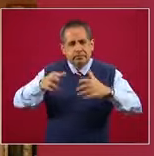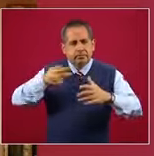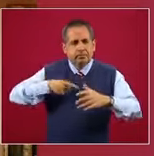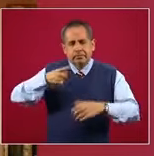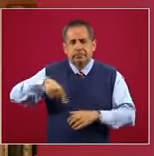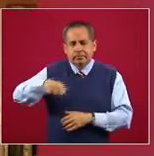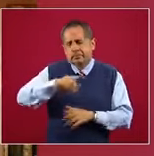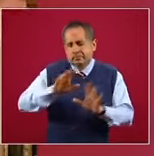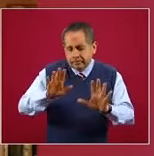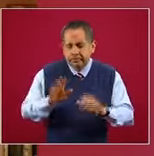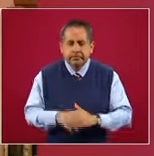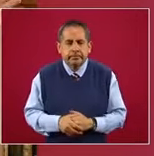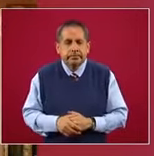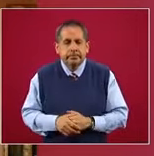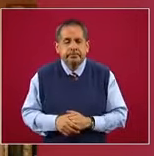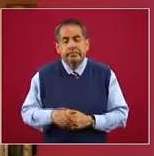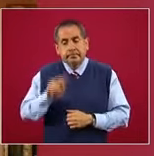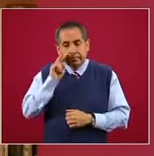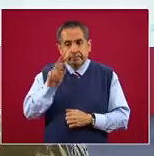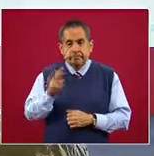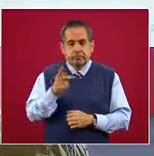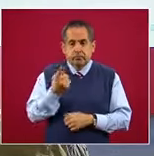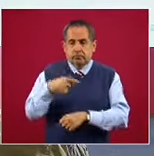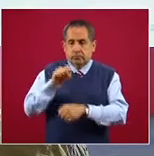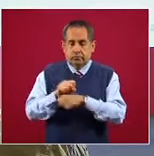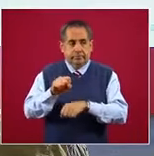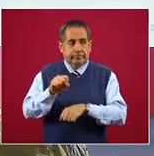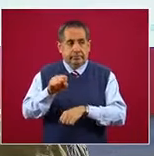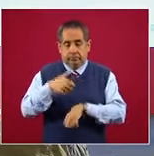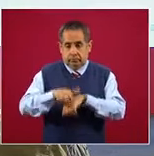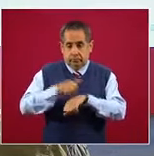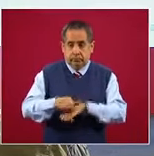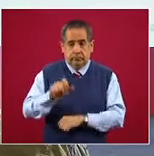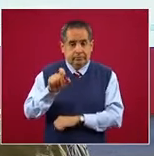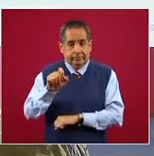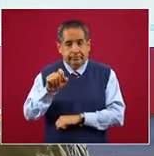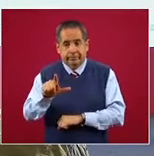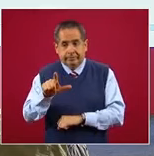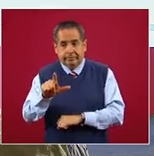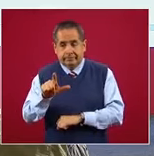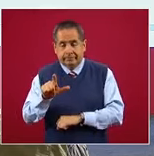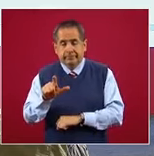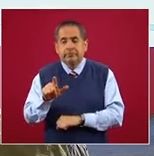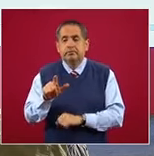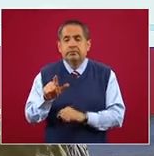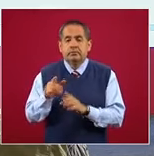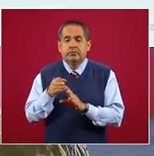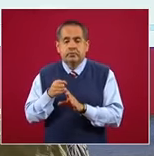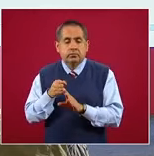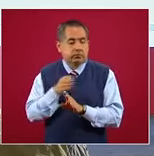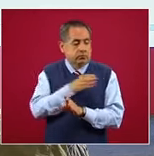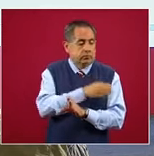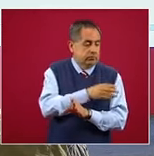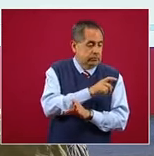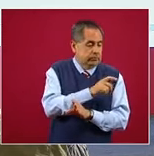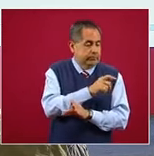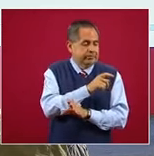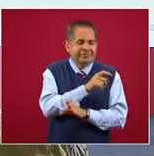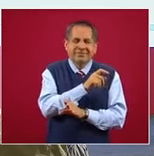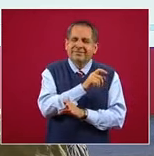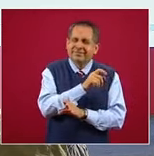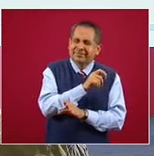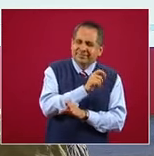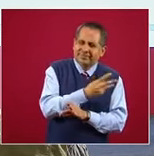mismas personas. Pero entonces hacemos un corte a la semana 27 y tenemos estas 4 semanas consecutivas donde